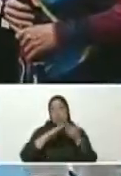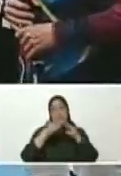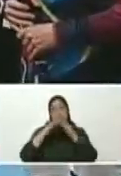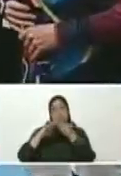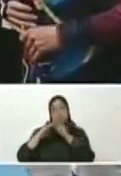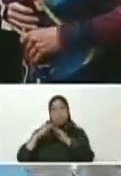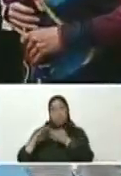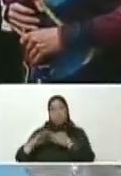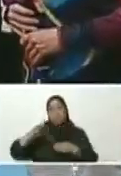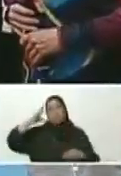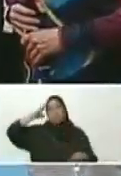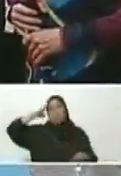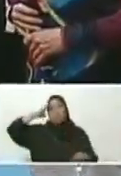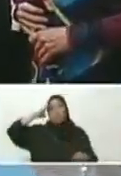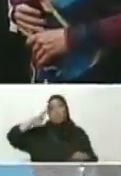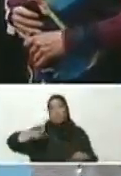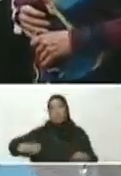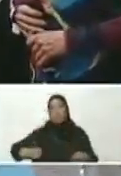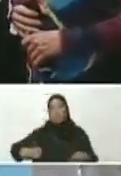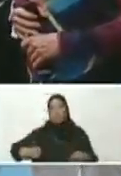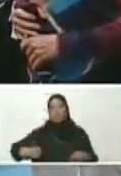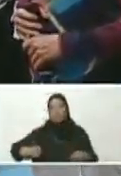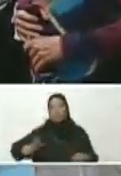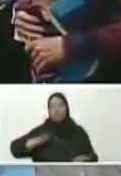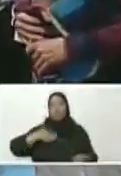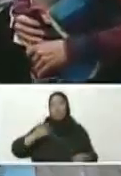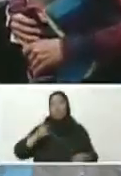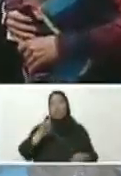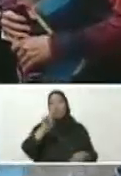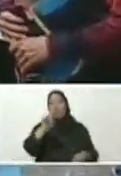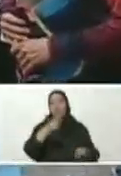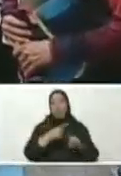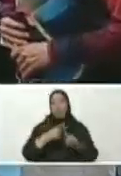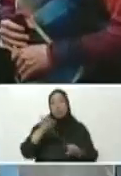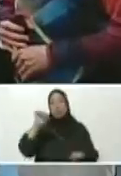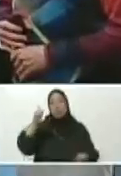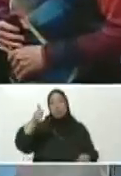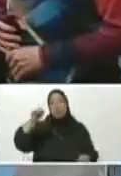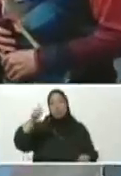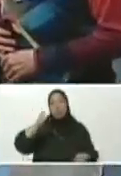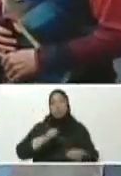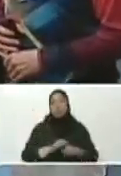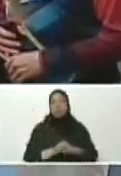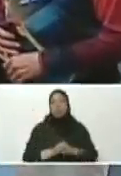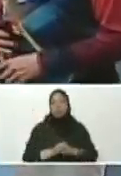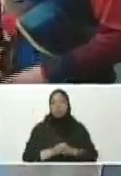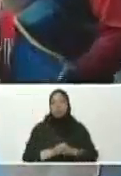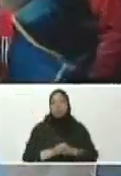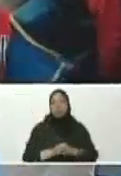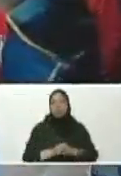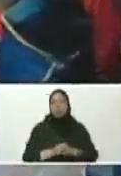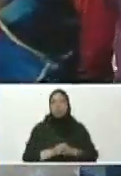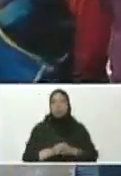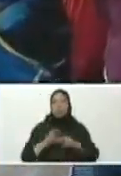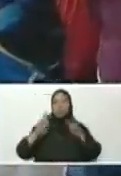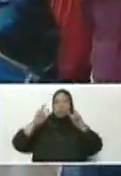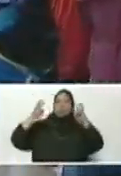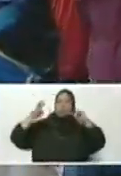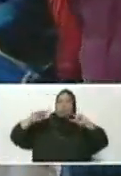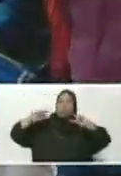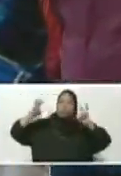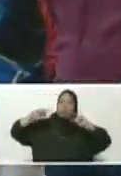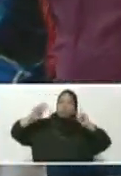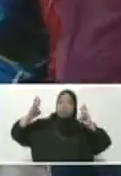el poder militar. Ah, y toda la capacidad del 1x10. Así mismo es, el señor primer presidente. Tema que yo veo allá es el desbordamiento